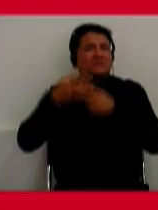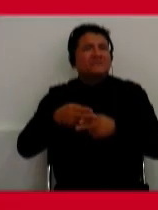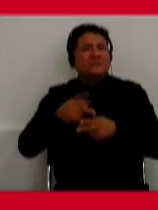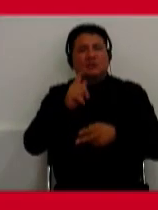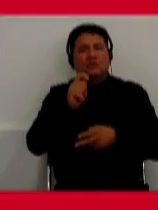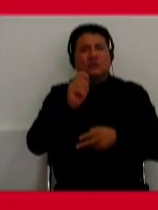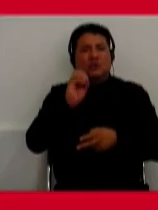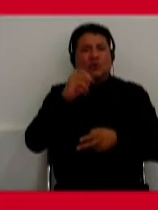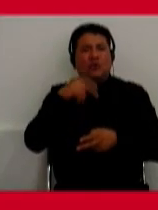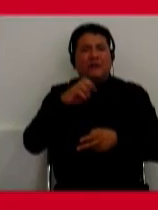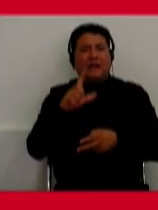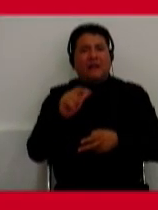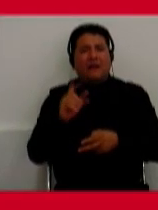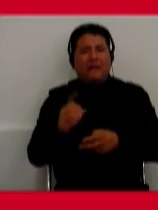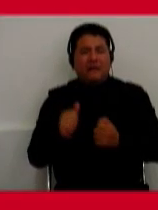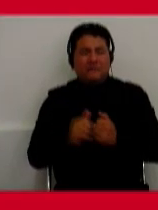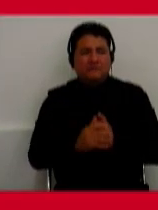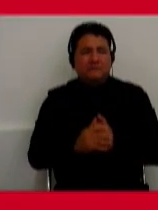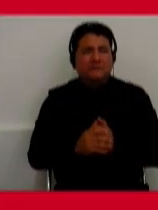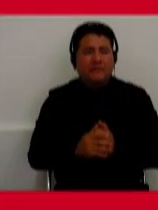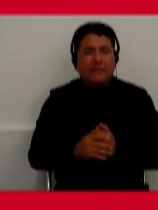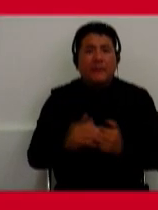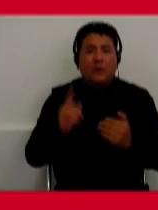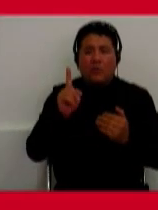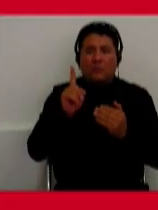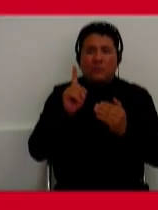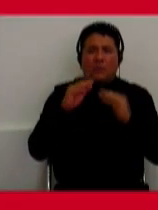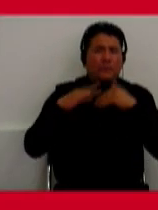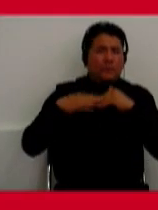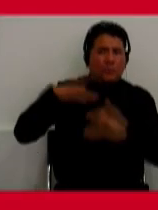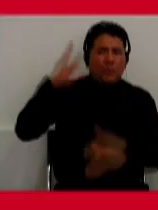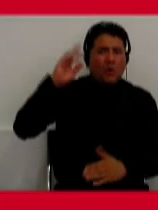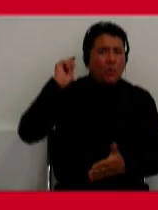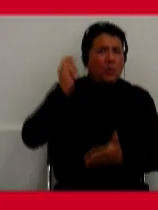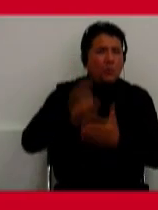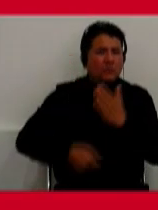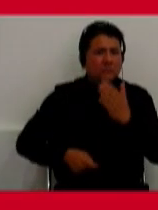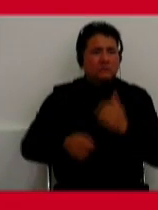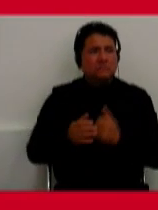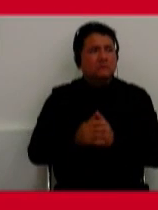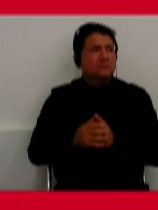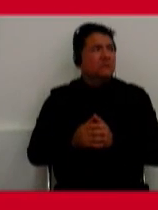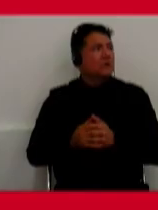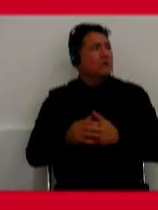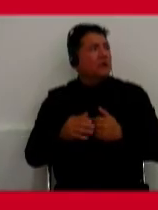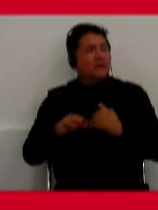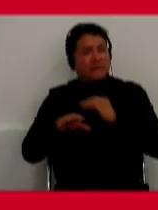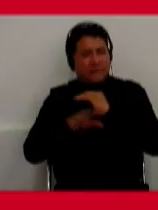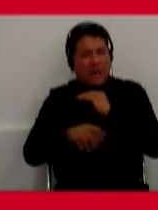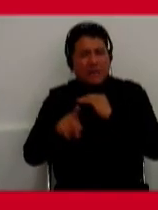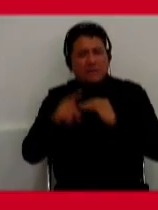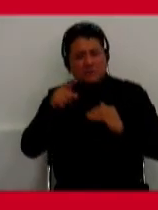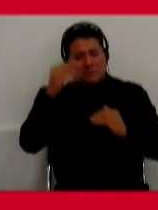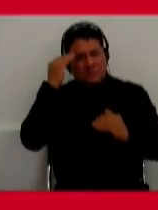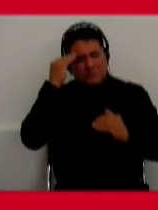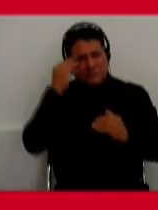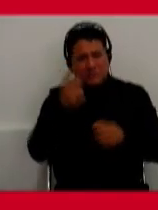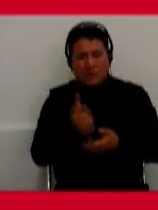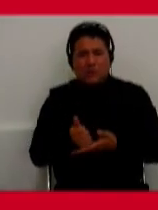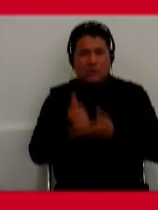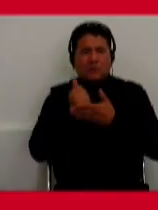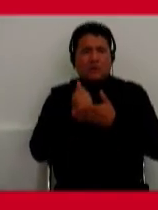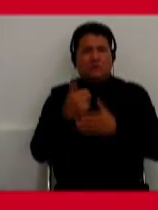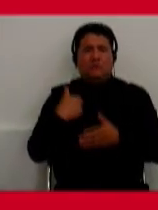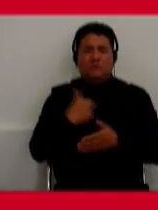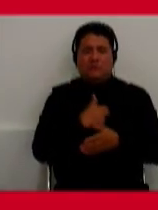costos fijos, y un full cost variable más fijos más sustaining capex, ¿no? Básicamente esto nos ayuda bastante para poder hacer el